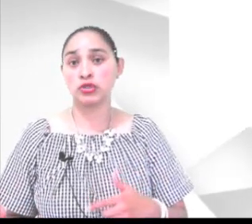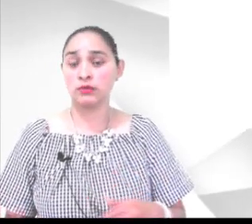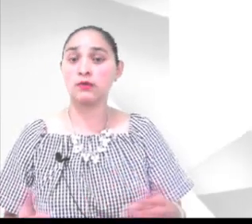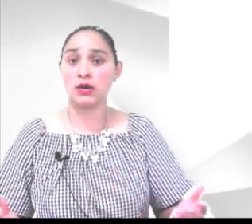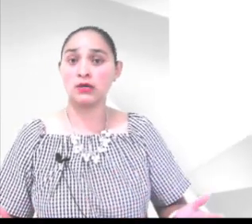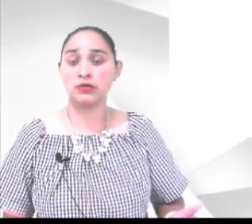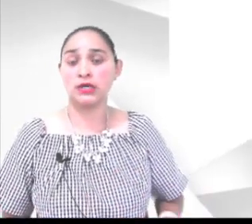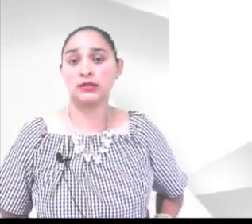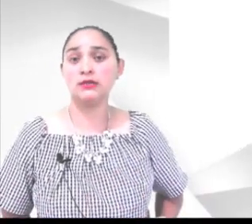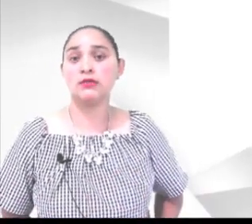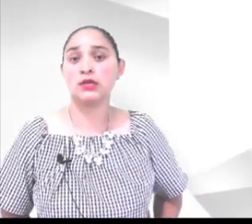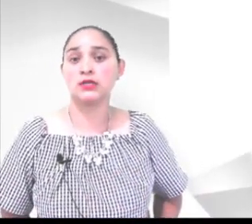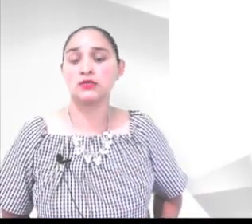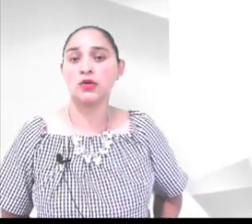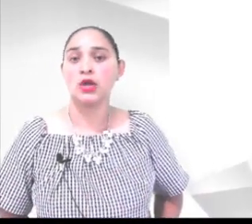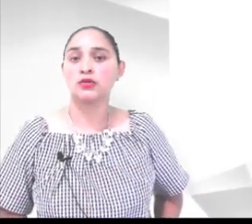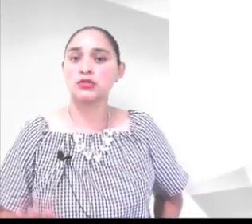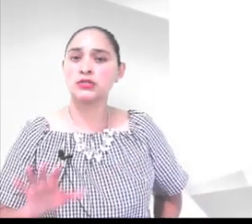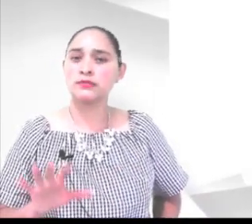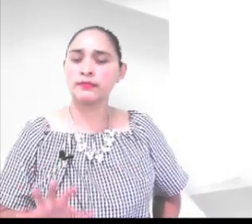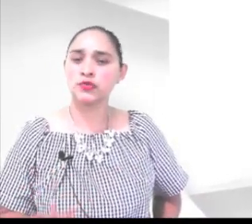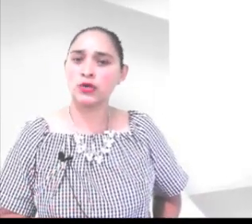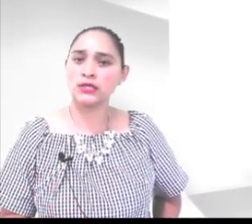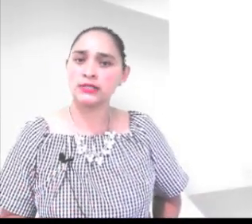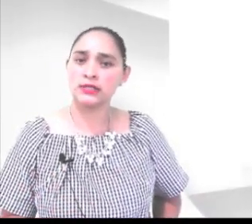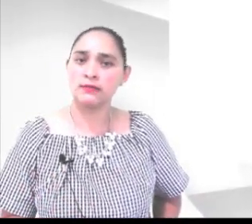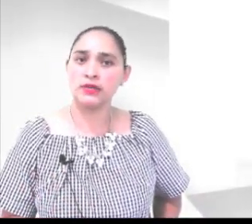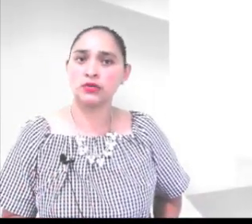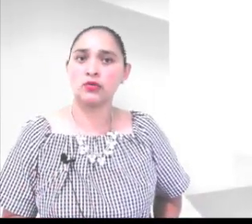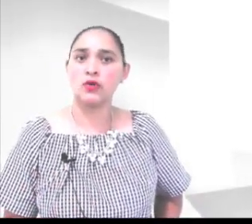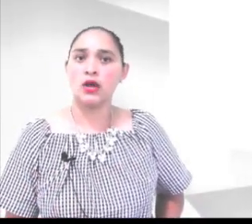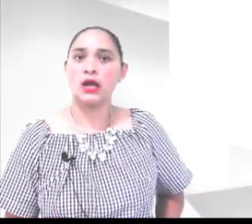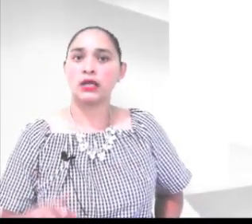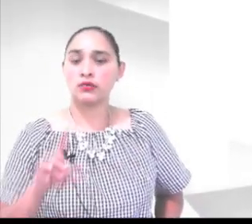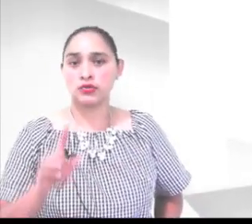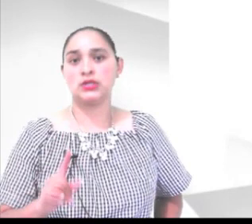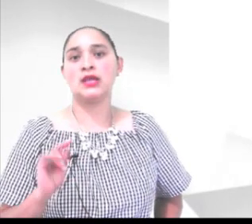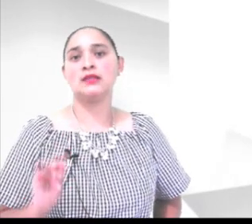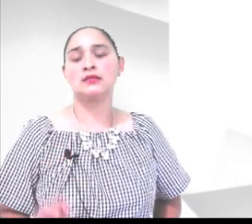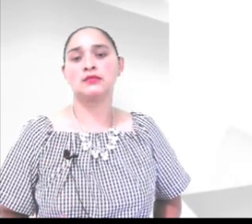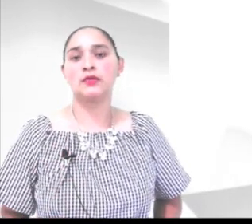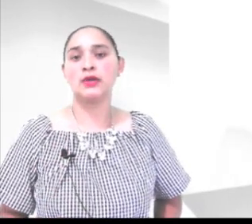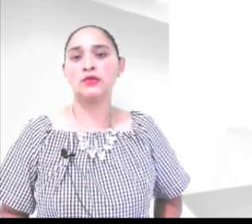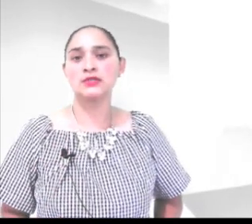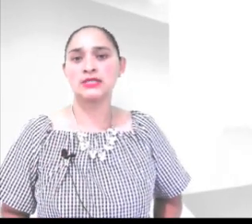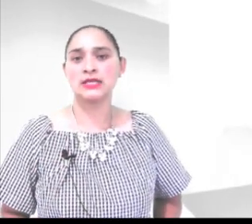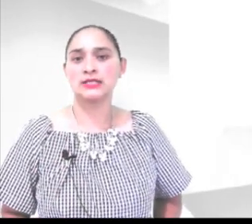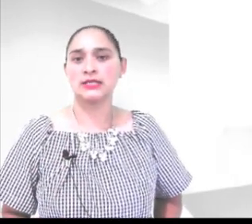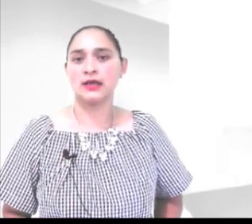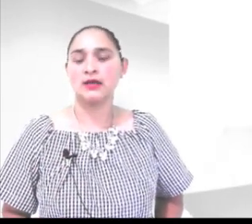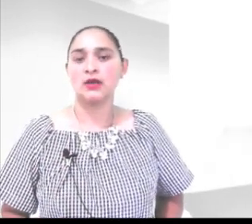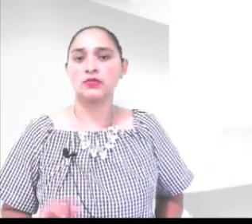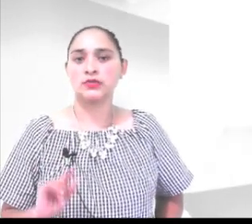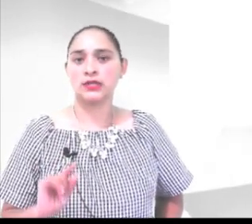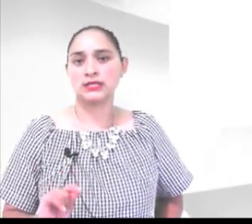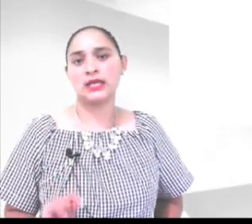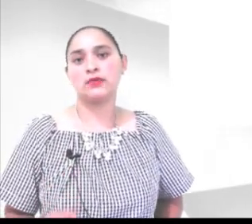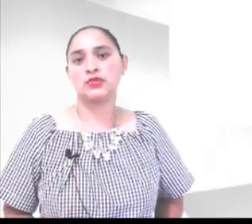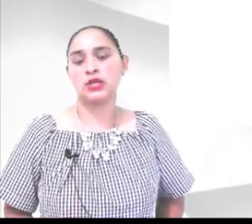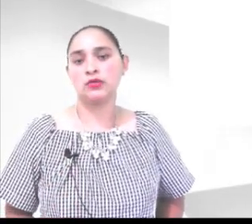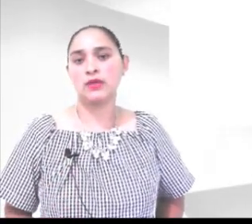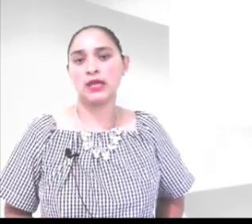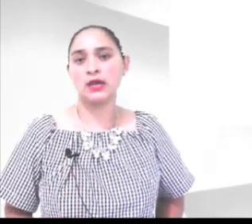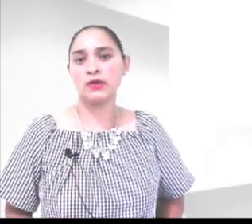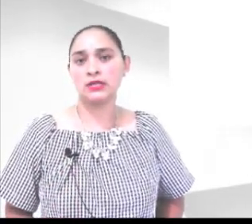es lo positivo y cuál es lo negativo de esto. Entonces, yo les invito a que usted tome conciencia, usted que